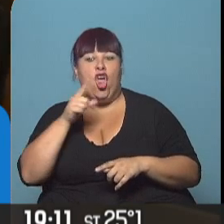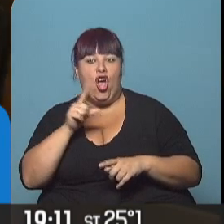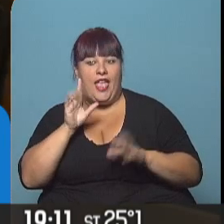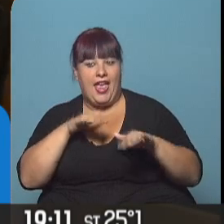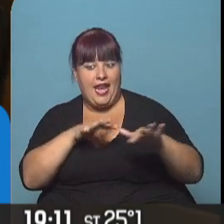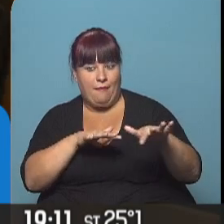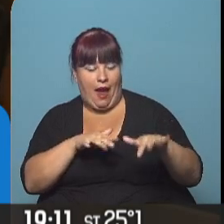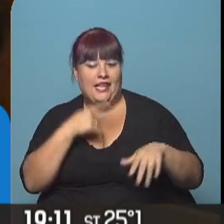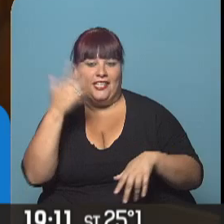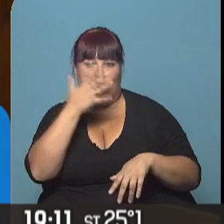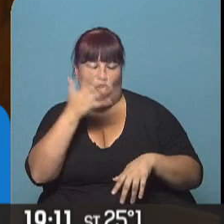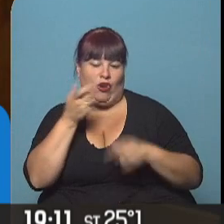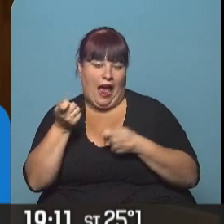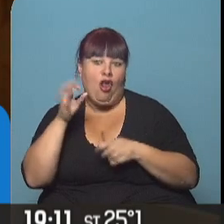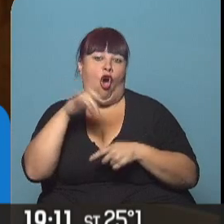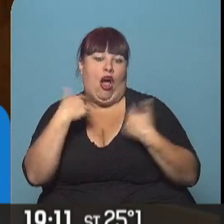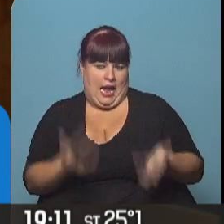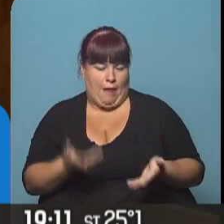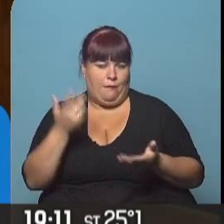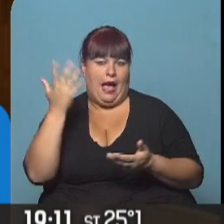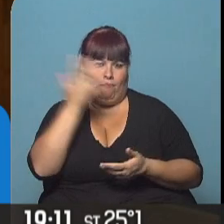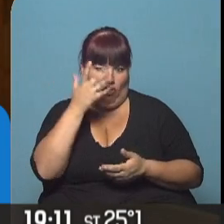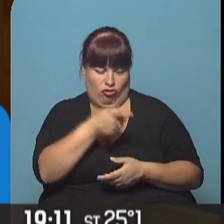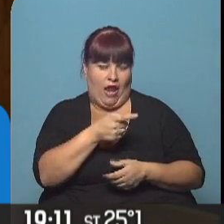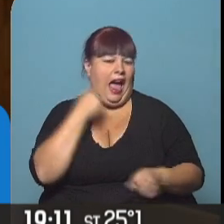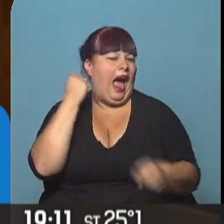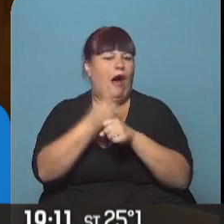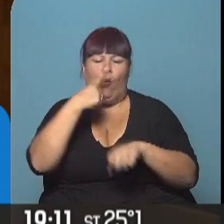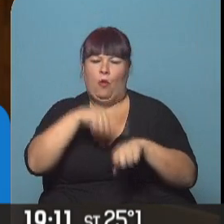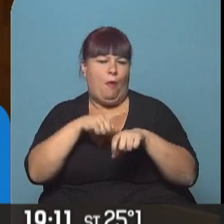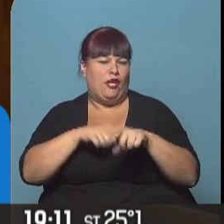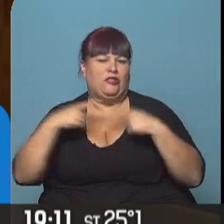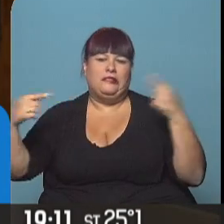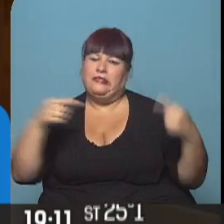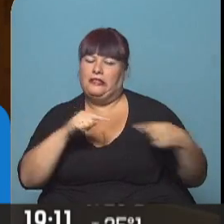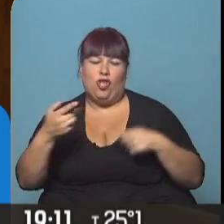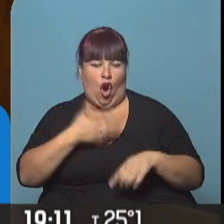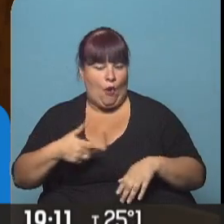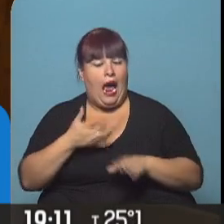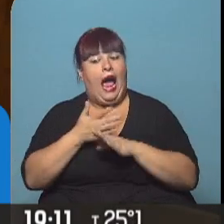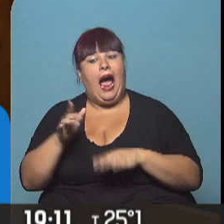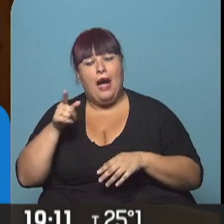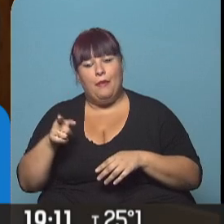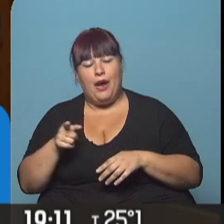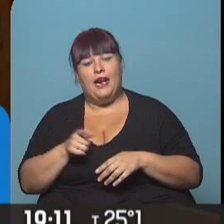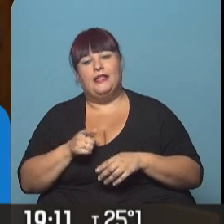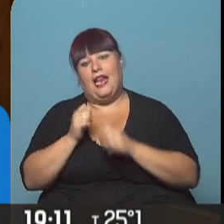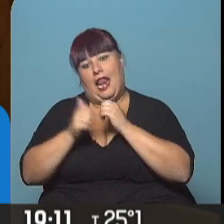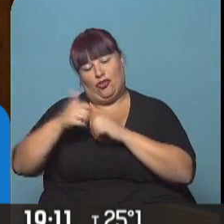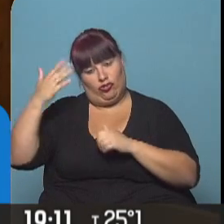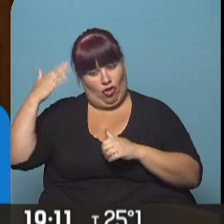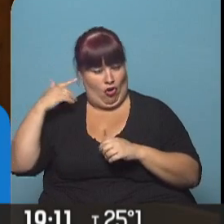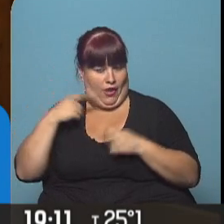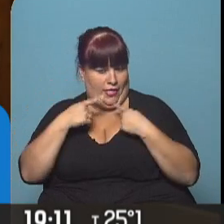llevar, como quiere Moyano o como está dispuesto el camionero, hasta el final la disputa con el gobierno, y por el contrario, históricamente